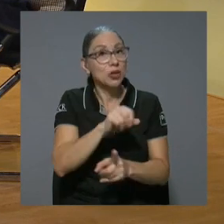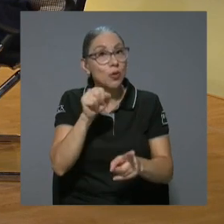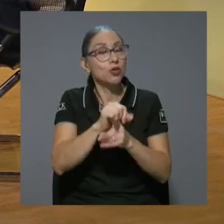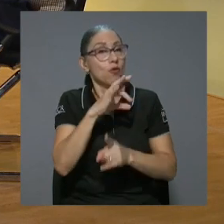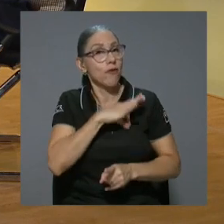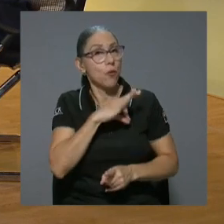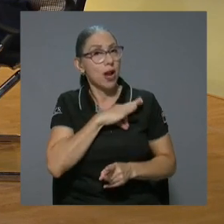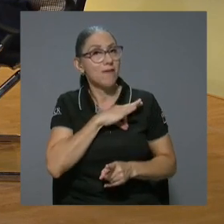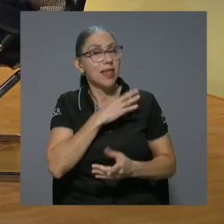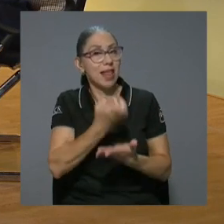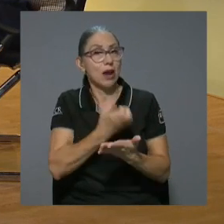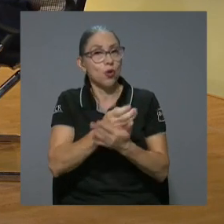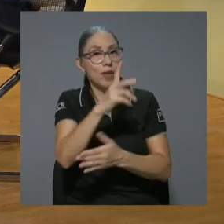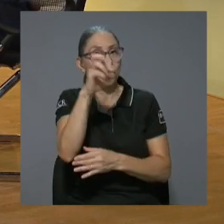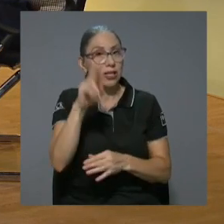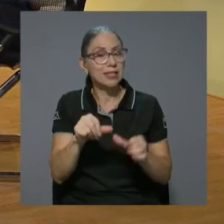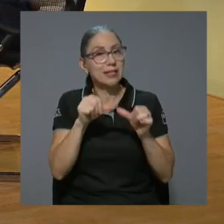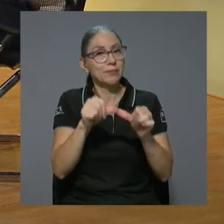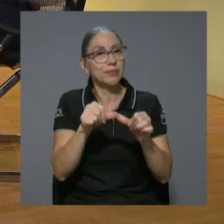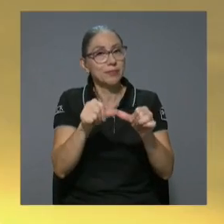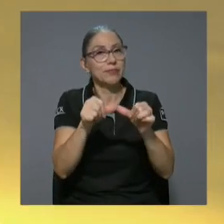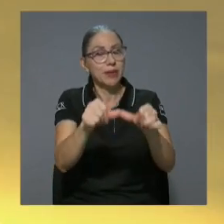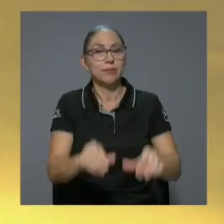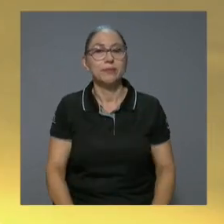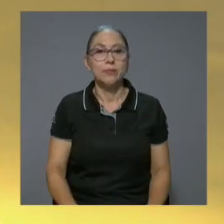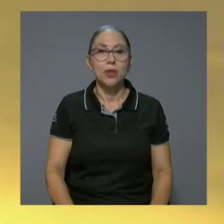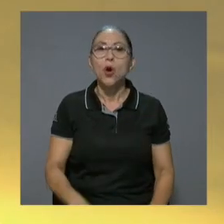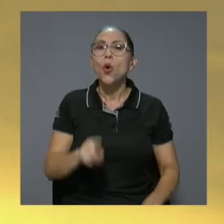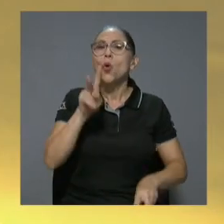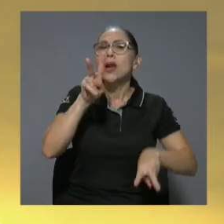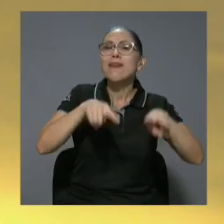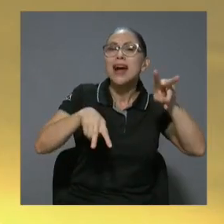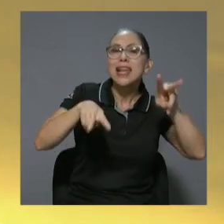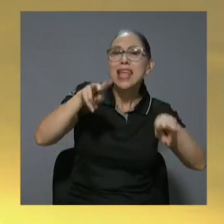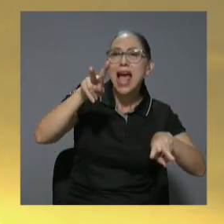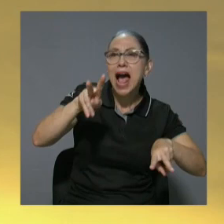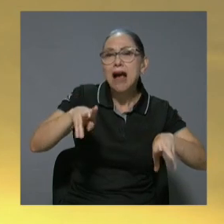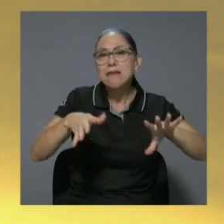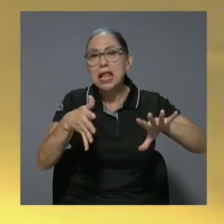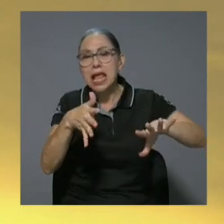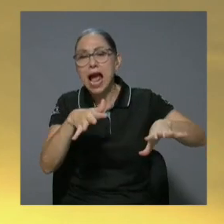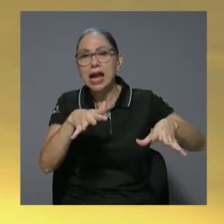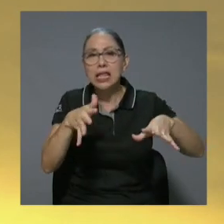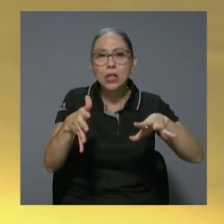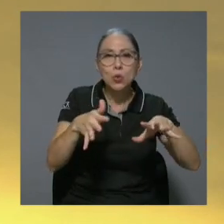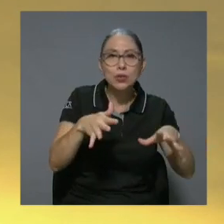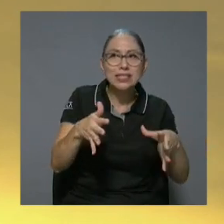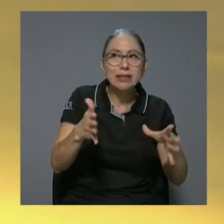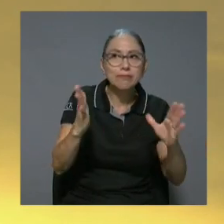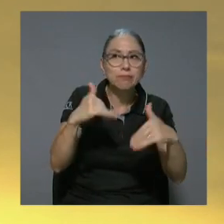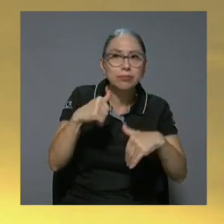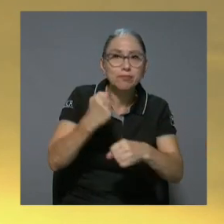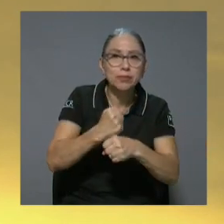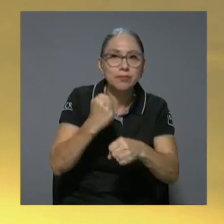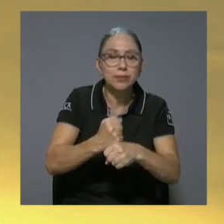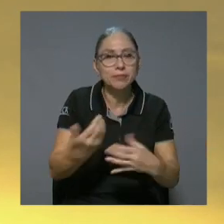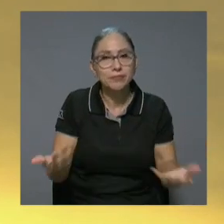tenido la economía costarricense, ¿no? Una variable agridulce es desempleo.